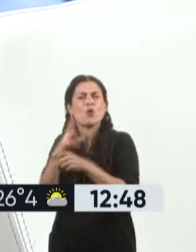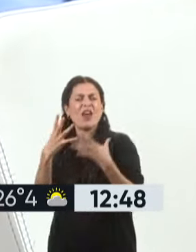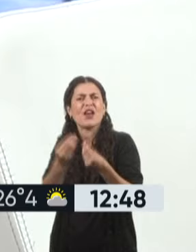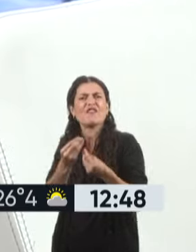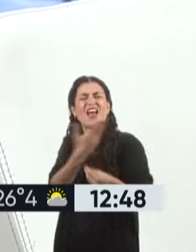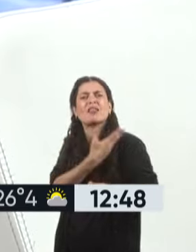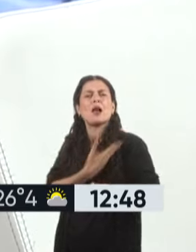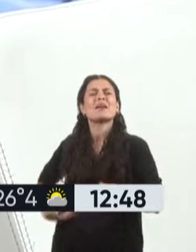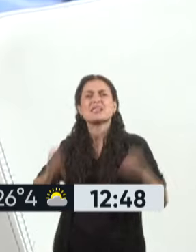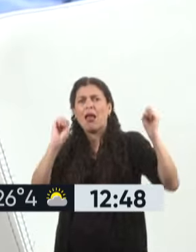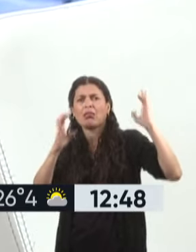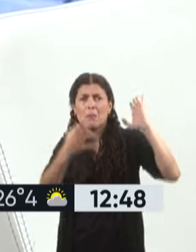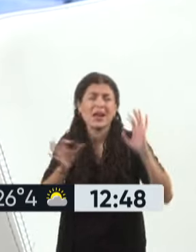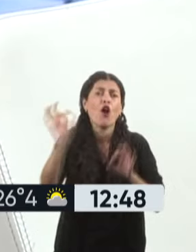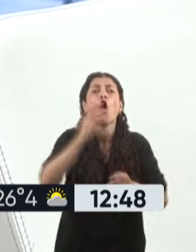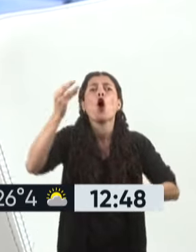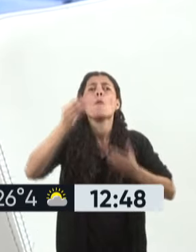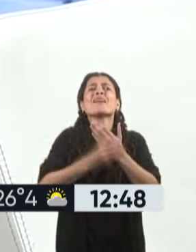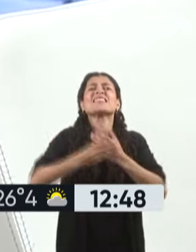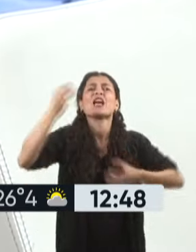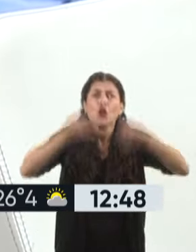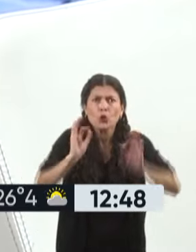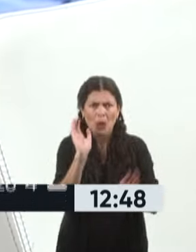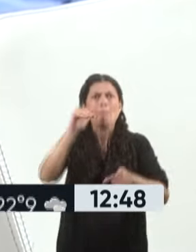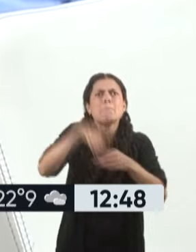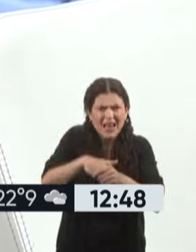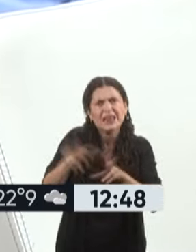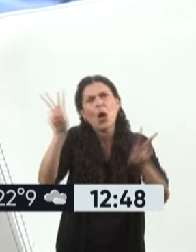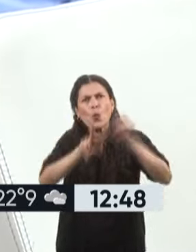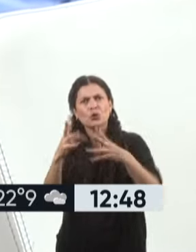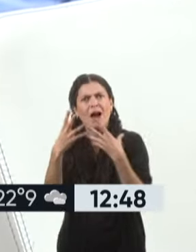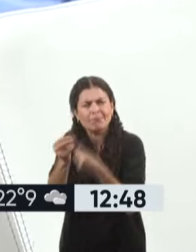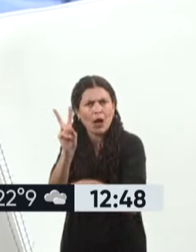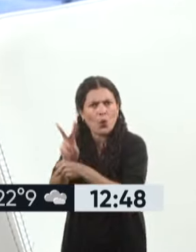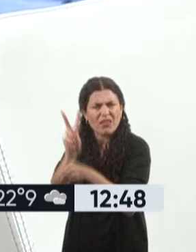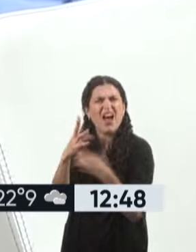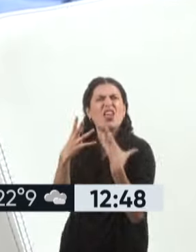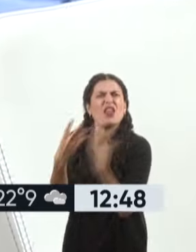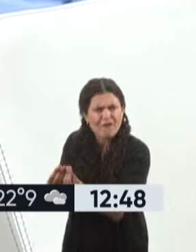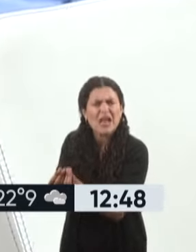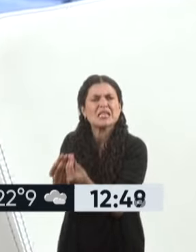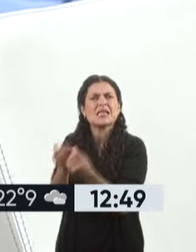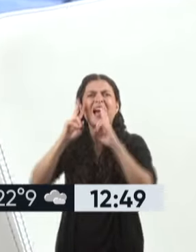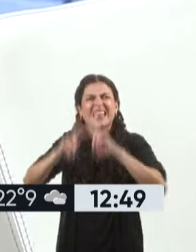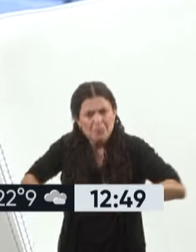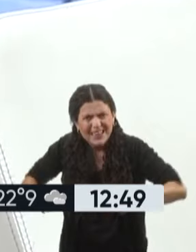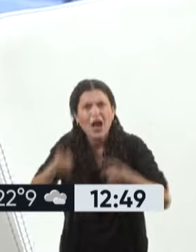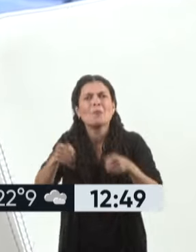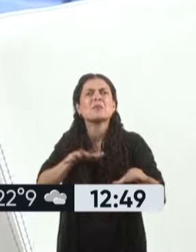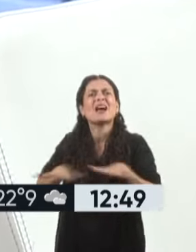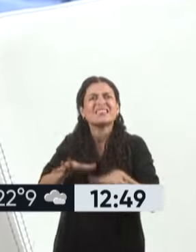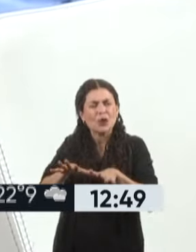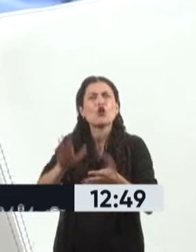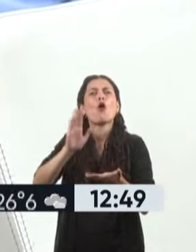Ministerio de Justicia va a tener alguna injerencia o participación en la UTI en defensa y en investigación de lo que ocurrió con